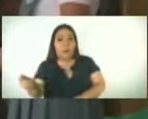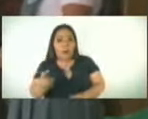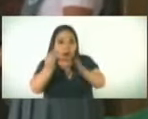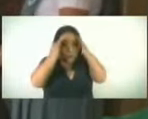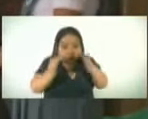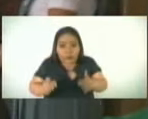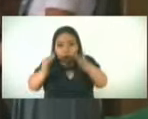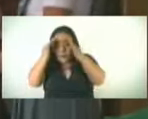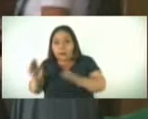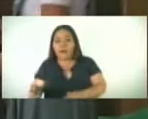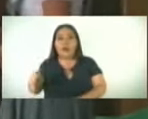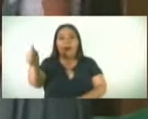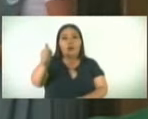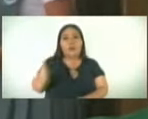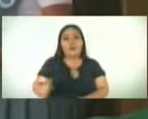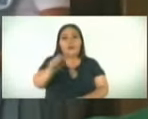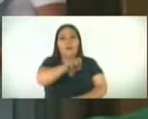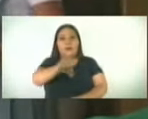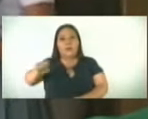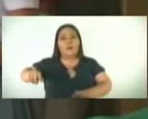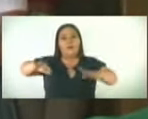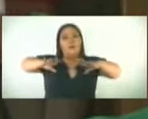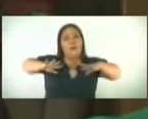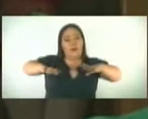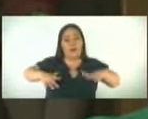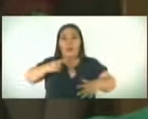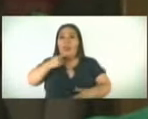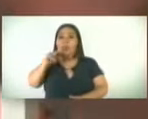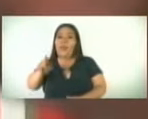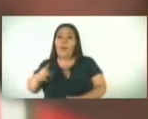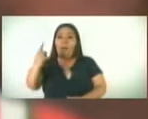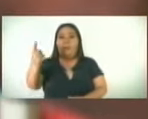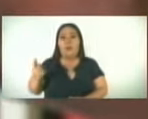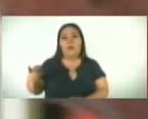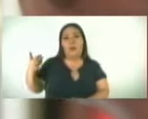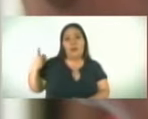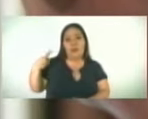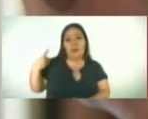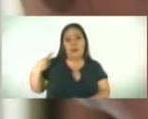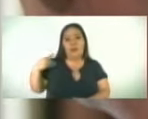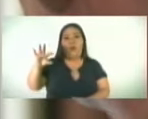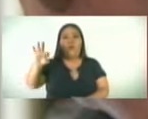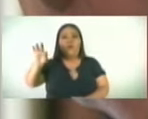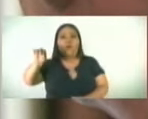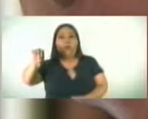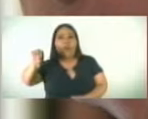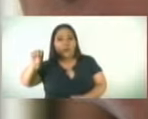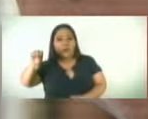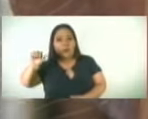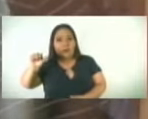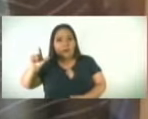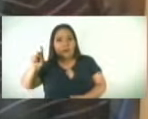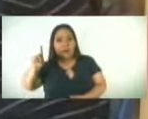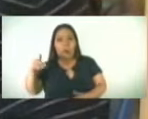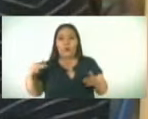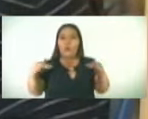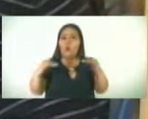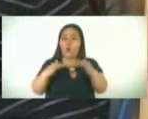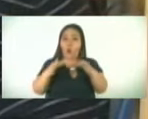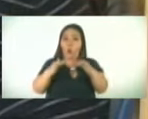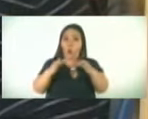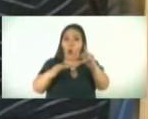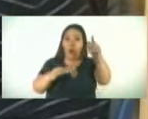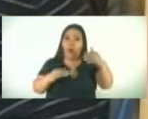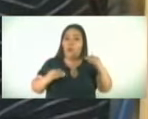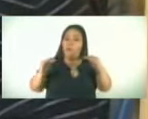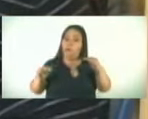fiestas agostinas, cifras que, según mencionó el director de FOSALUD, representan un incremento en comparación con el mismo periodo del año